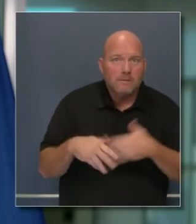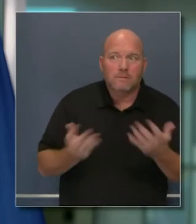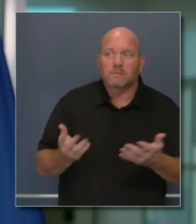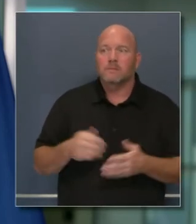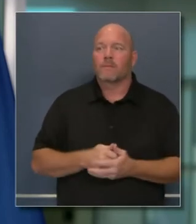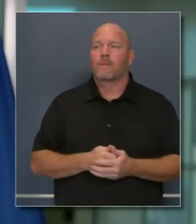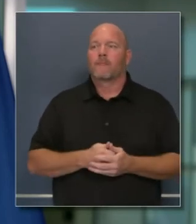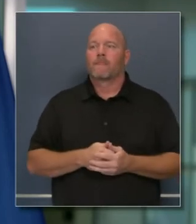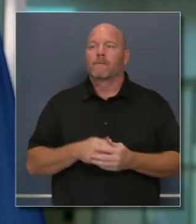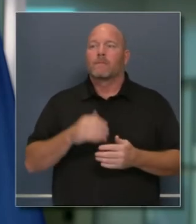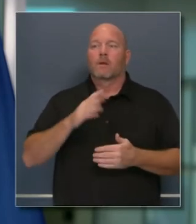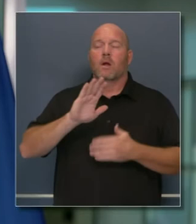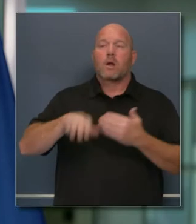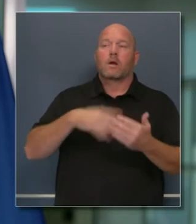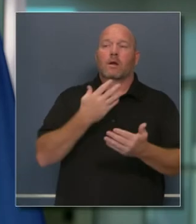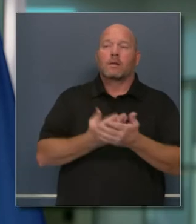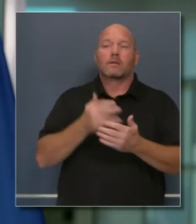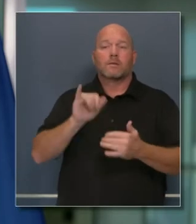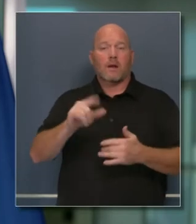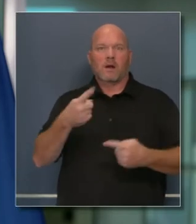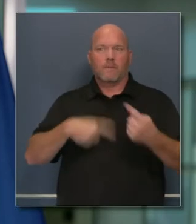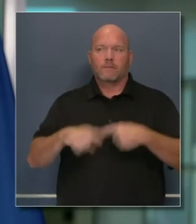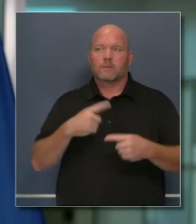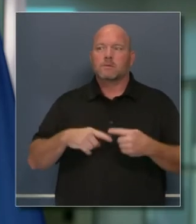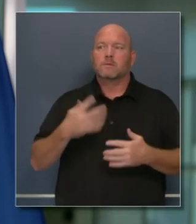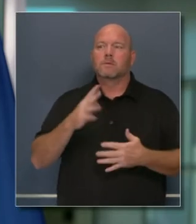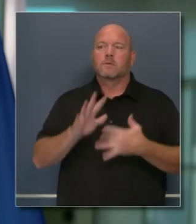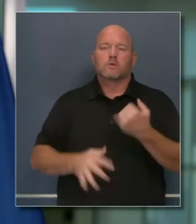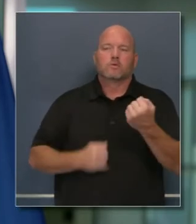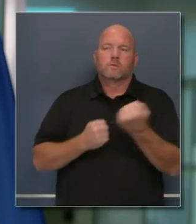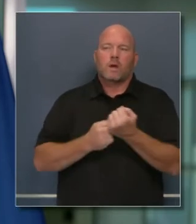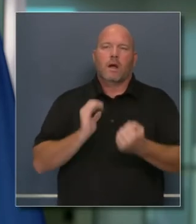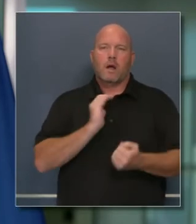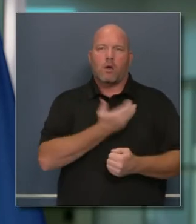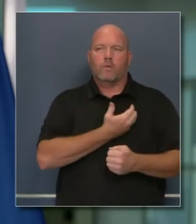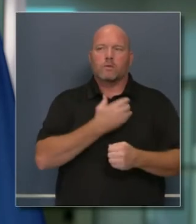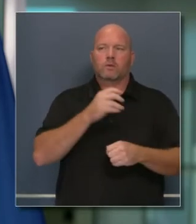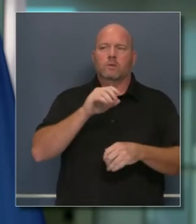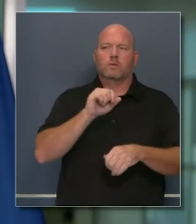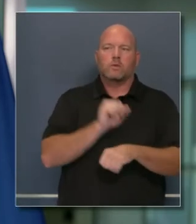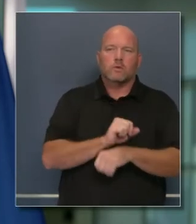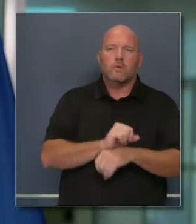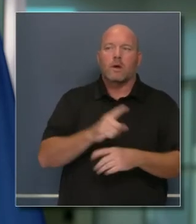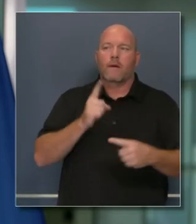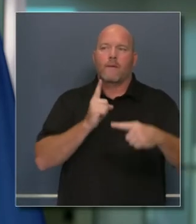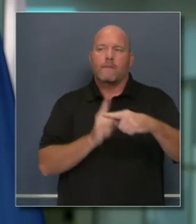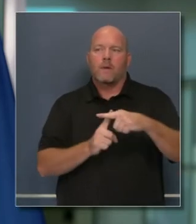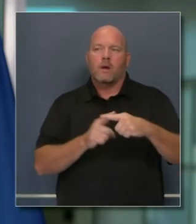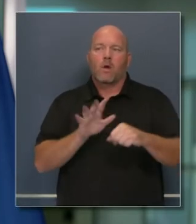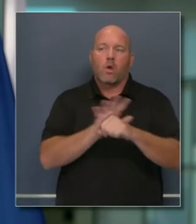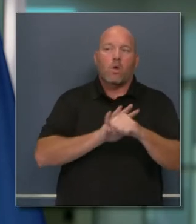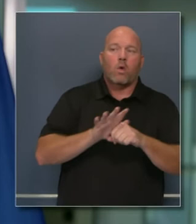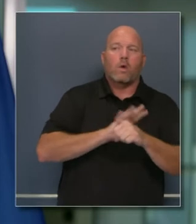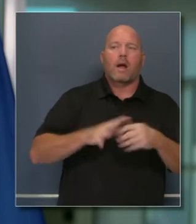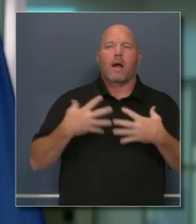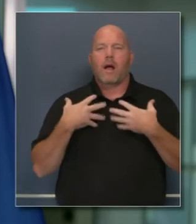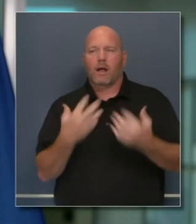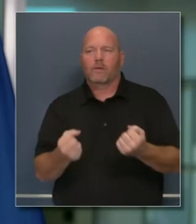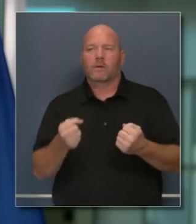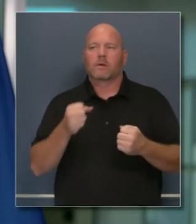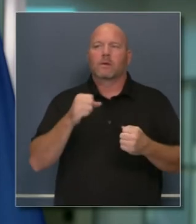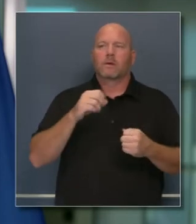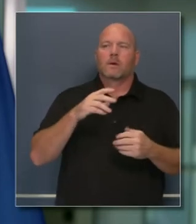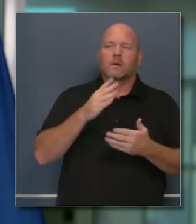días feriados de Navidad. Todo esto lo vamos a surgir para apoyar a jurisdicciones